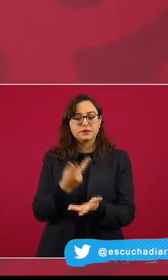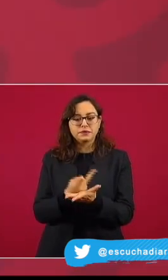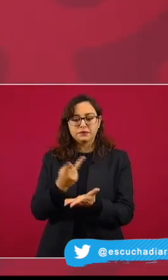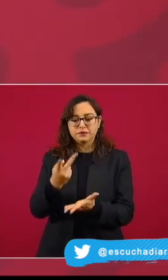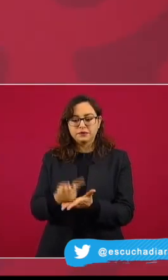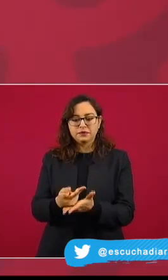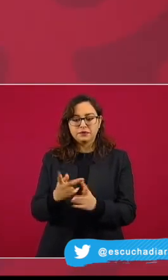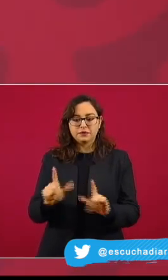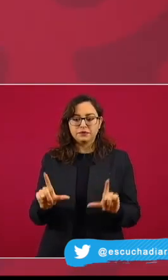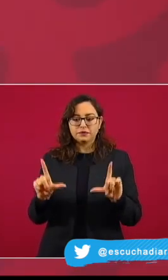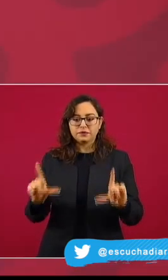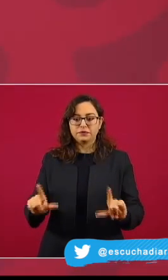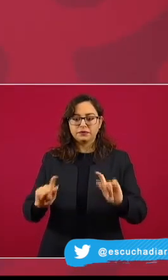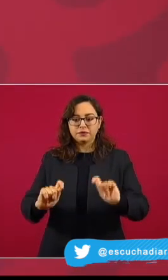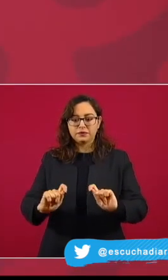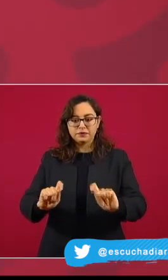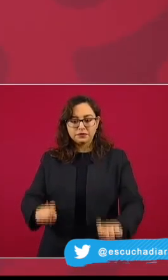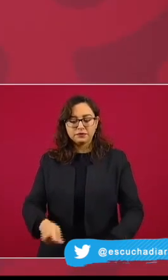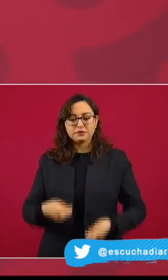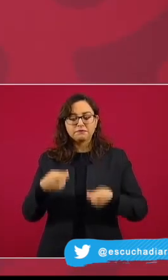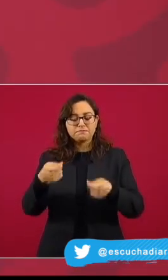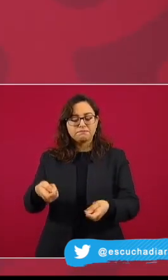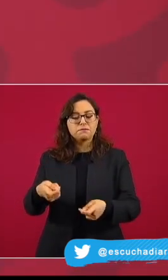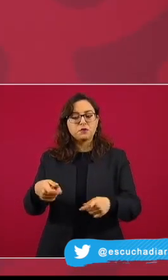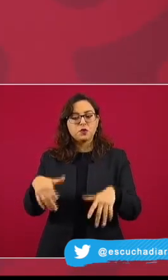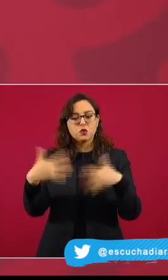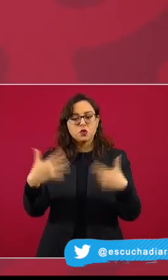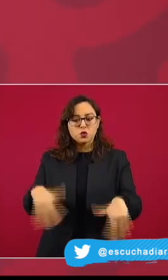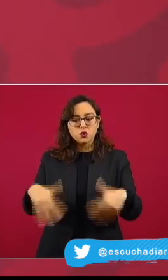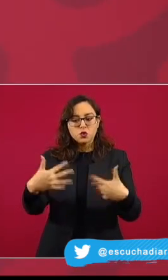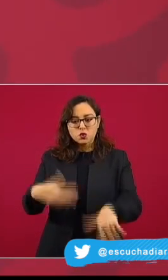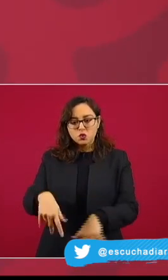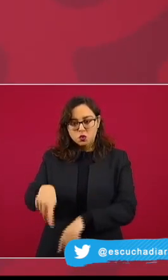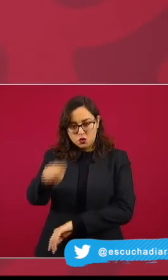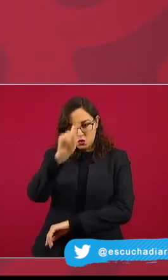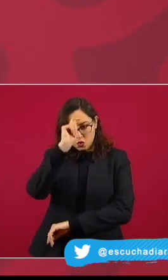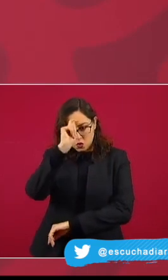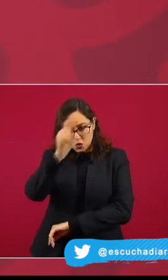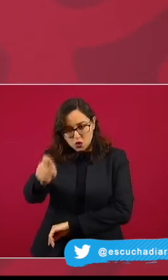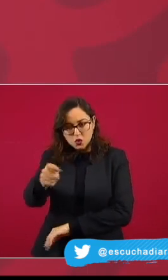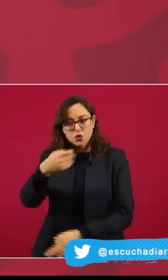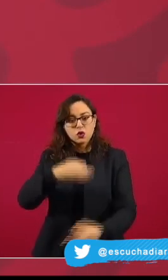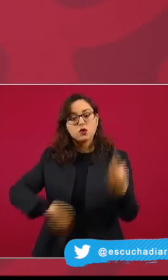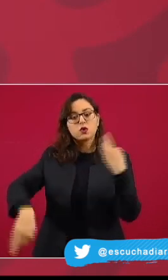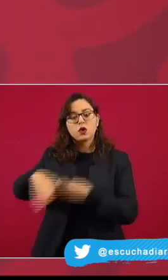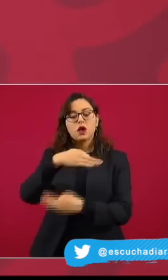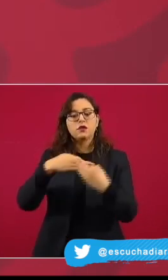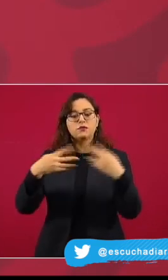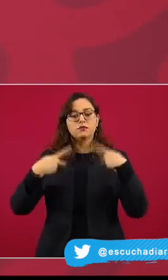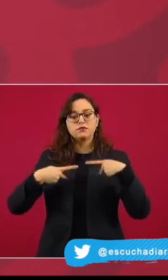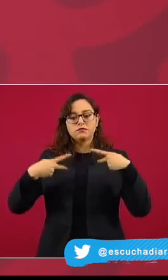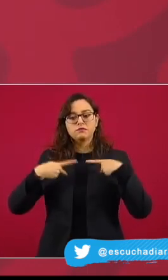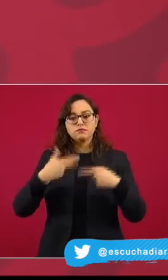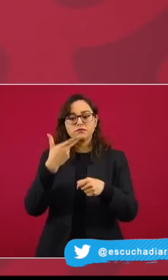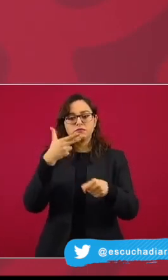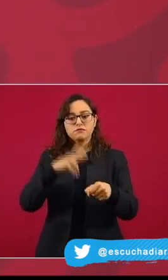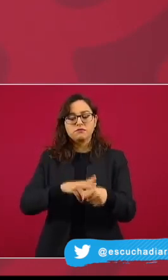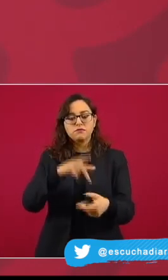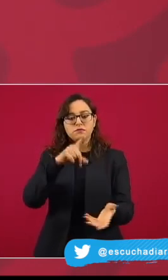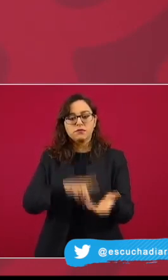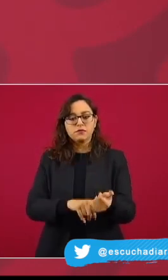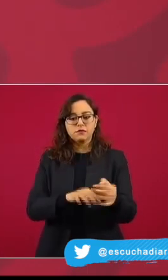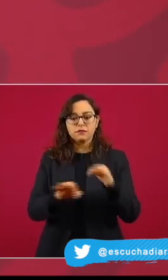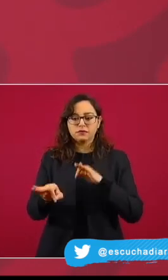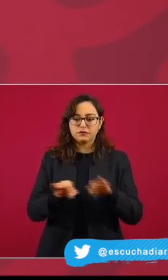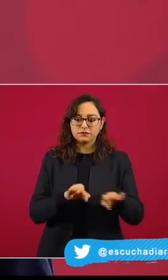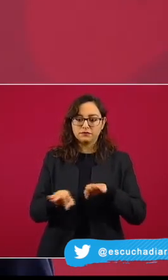su entrega y humanismo. Además, Hugo López-Gatell informa de una reducción en la curva epidemiológica a pesar de los rebrotes que se